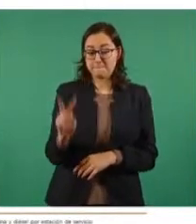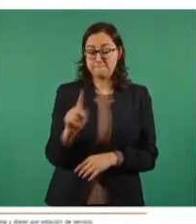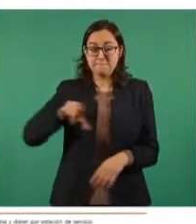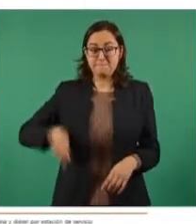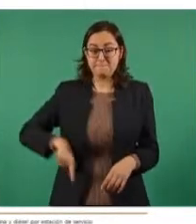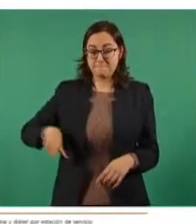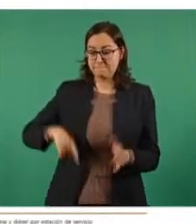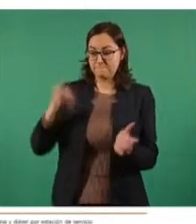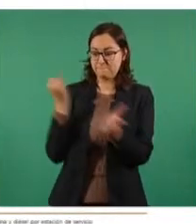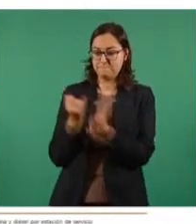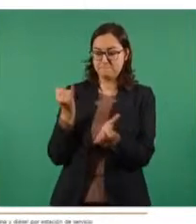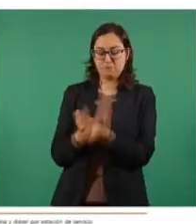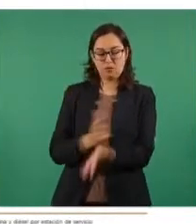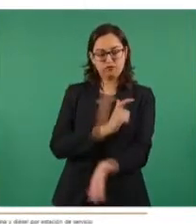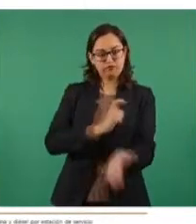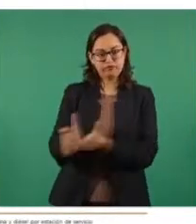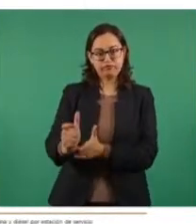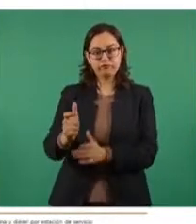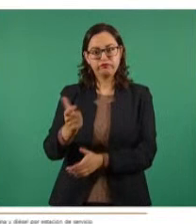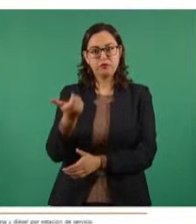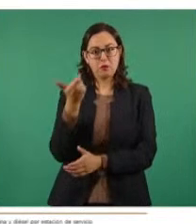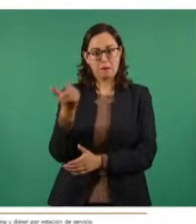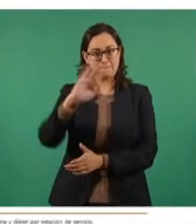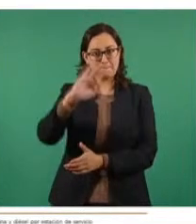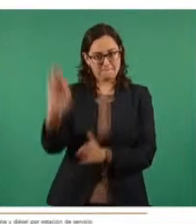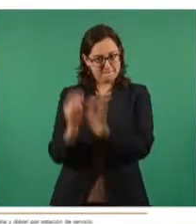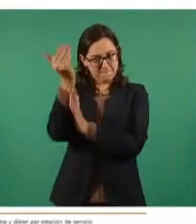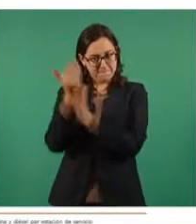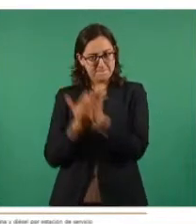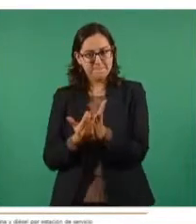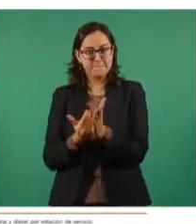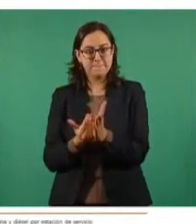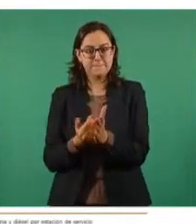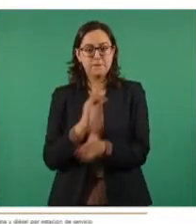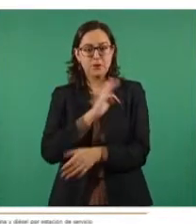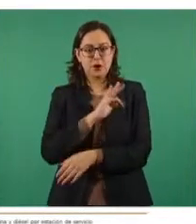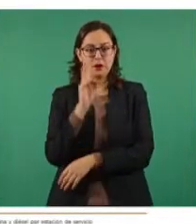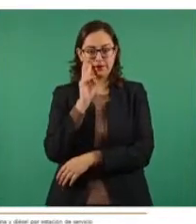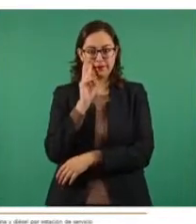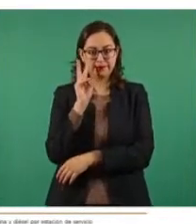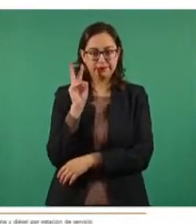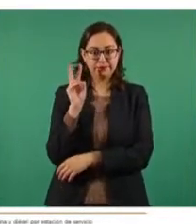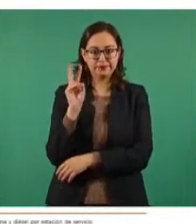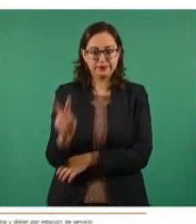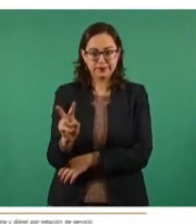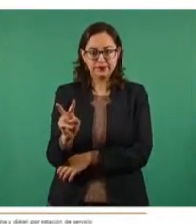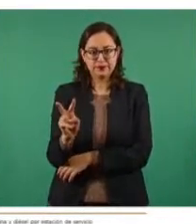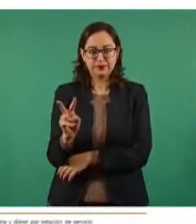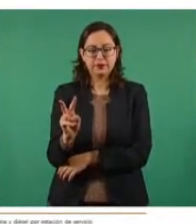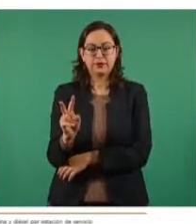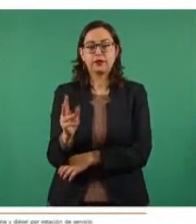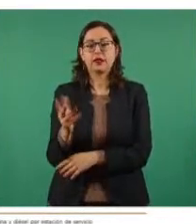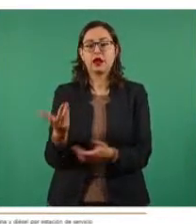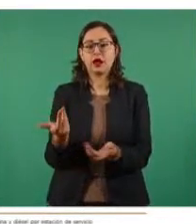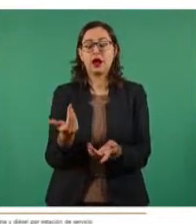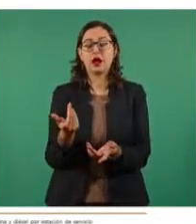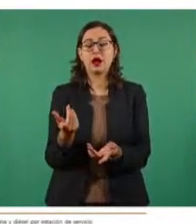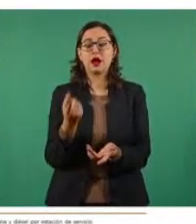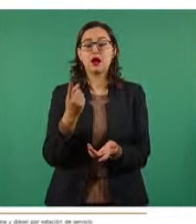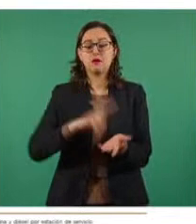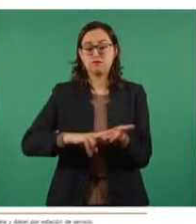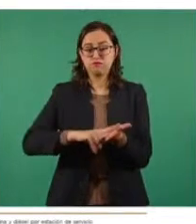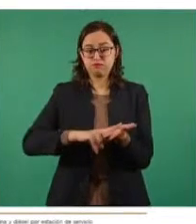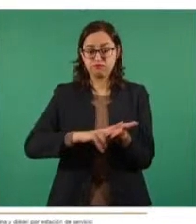esta semana es del 43 punto 48 por ciento en la gasolina